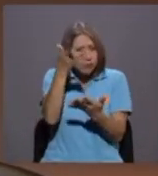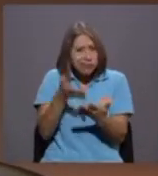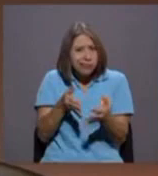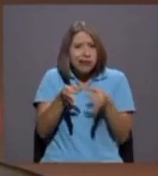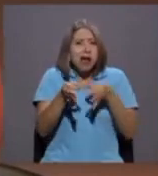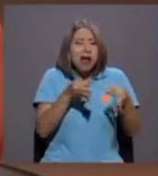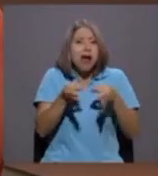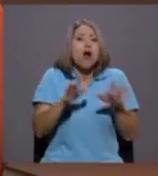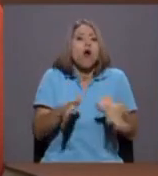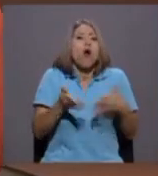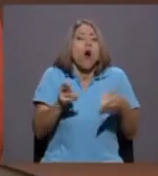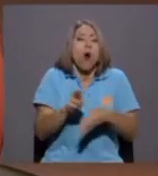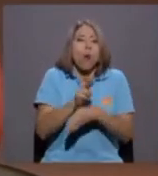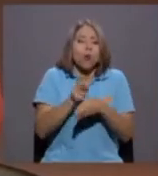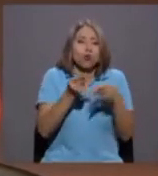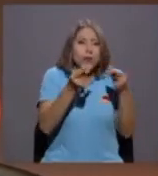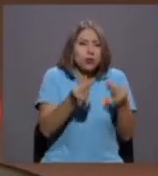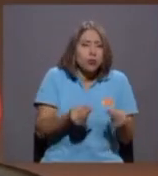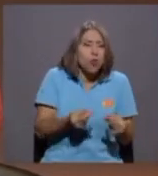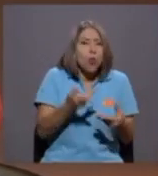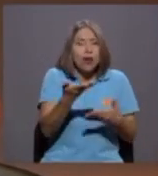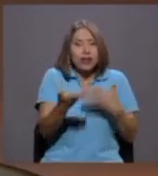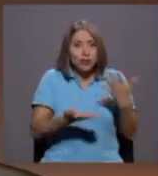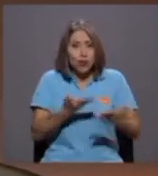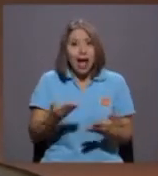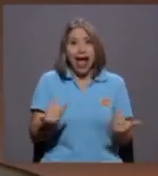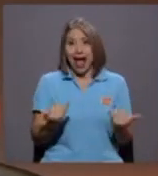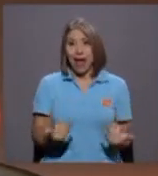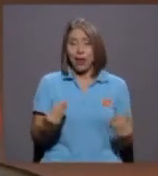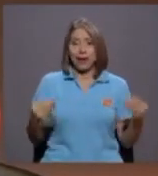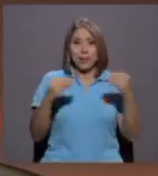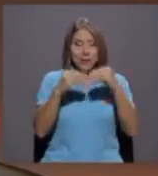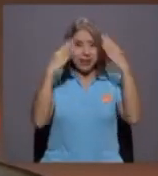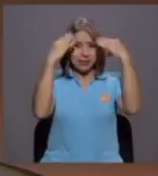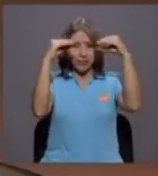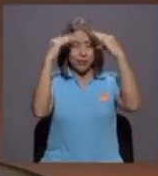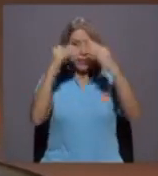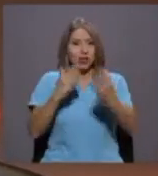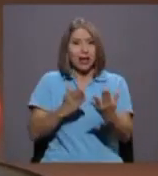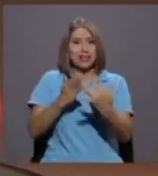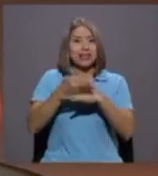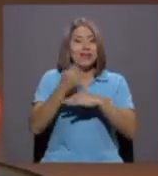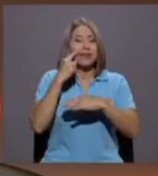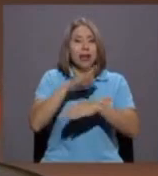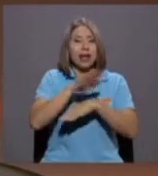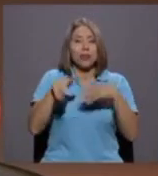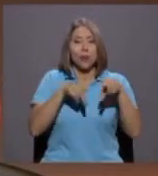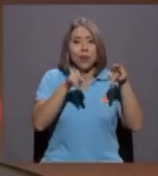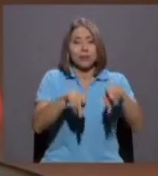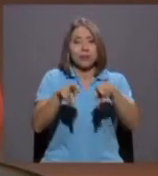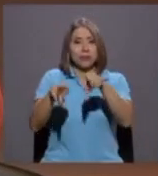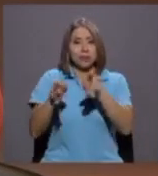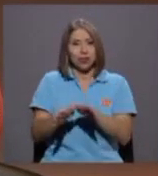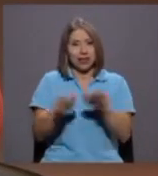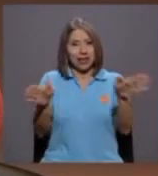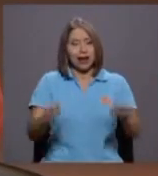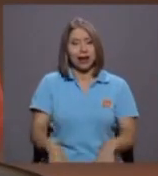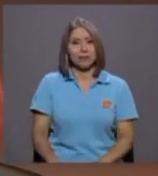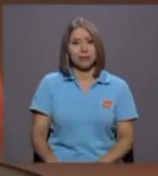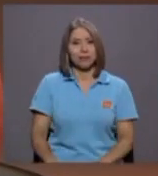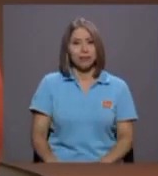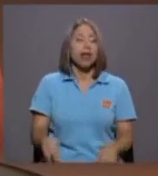y cuál es su presupuesto, o sea, hay más información accesible al público en general. Nosotros también